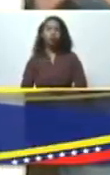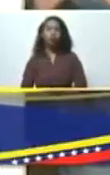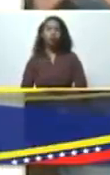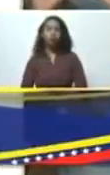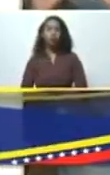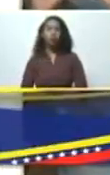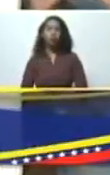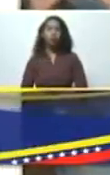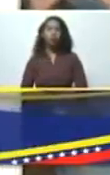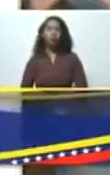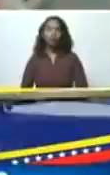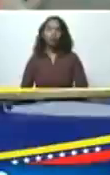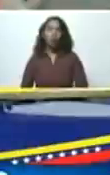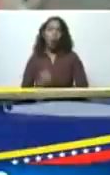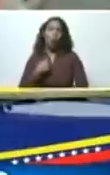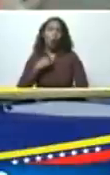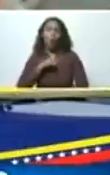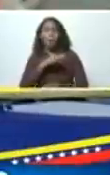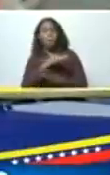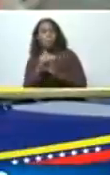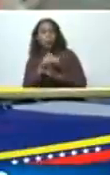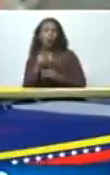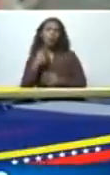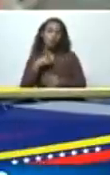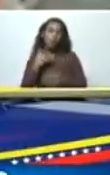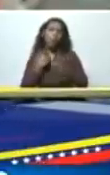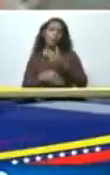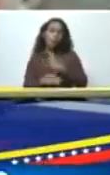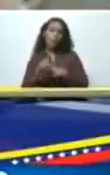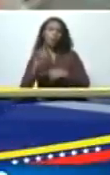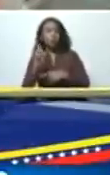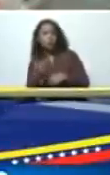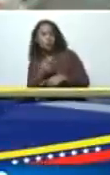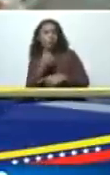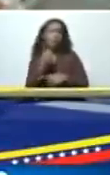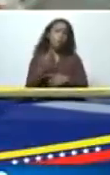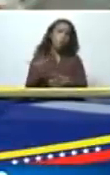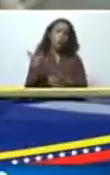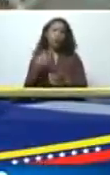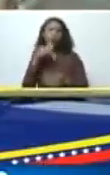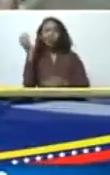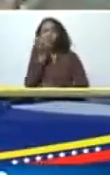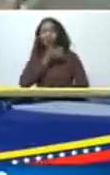No, no, uno no es medio, medio. No, pasamos, claro. O eres sí. O no eres. Sí, claro.